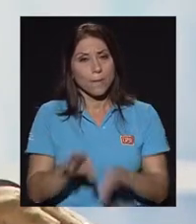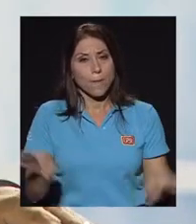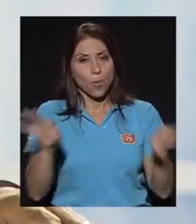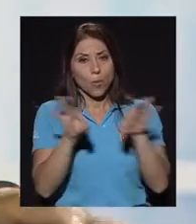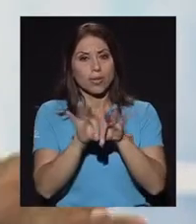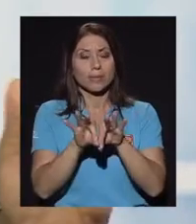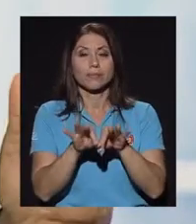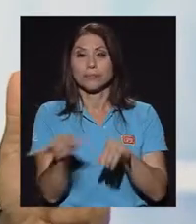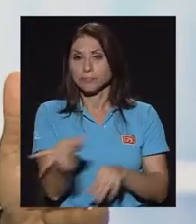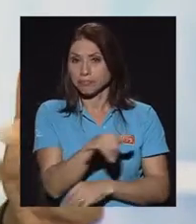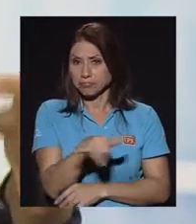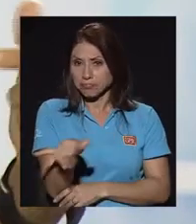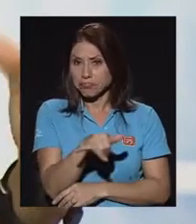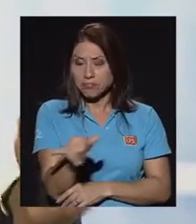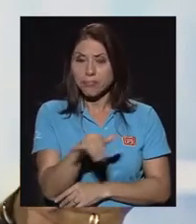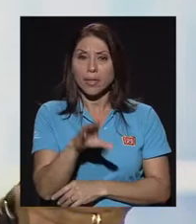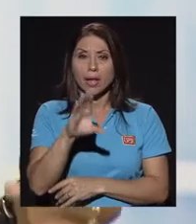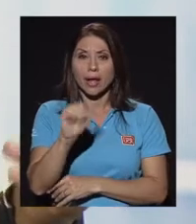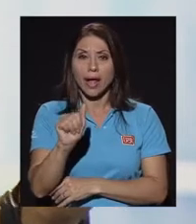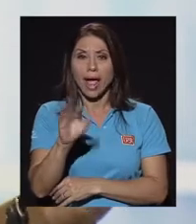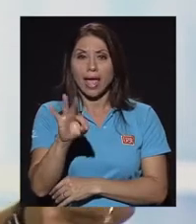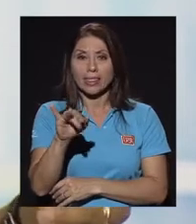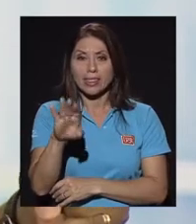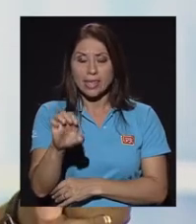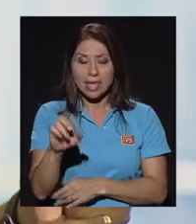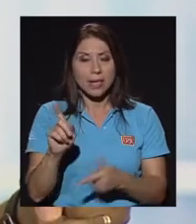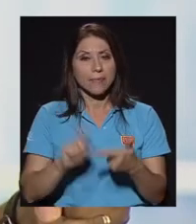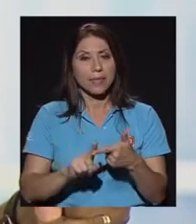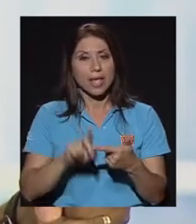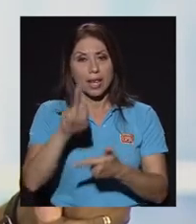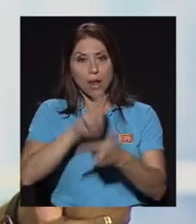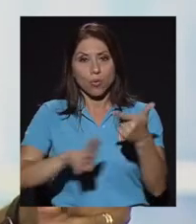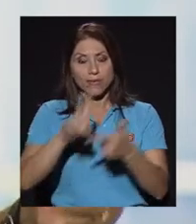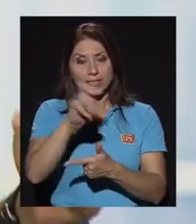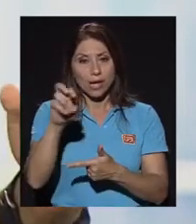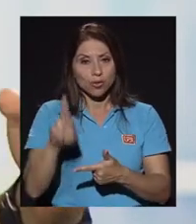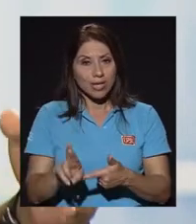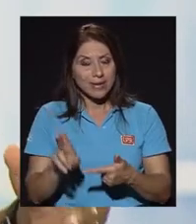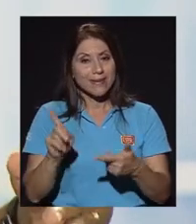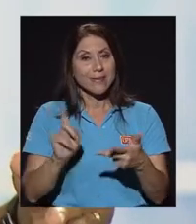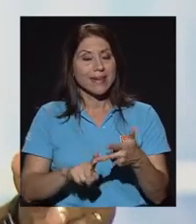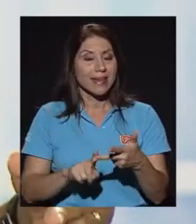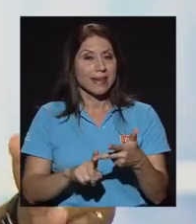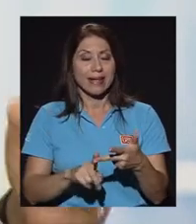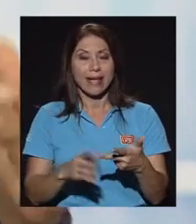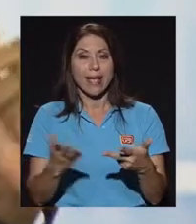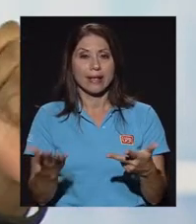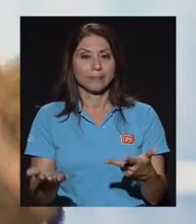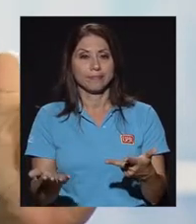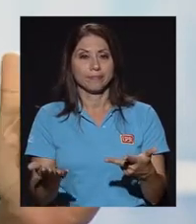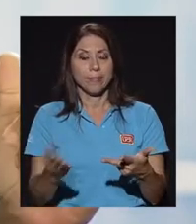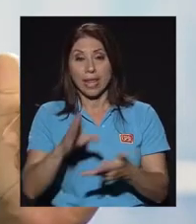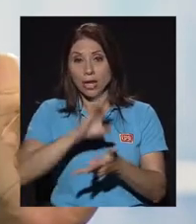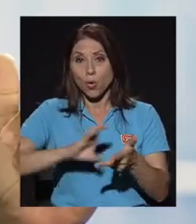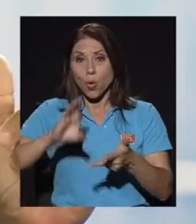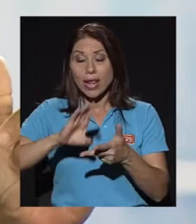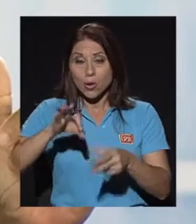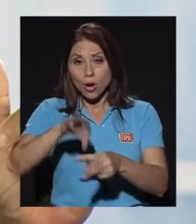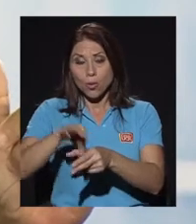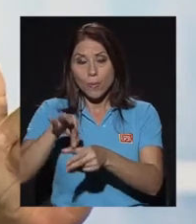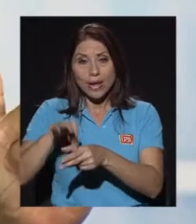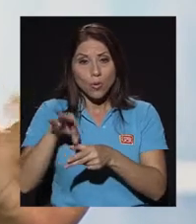muy importantes, al igual que el CATIE, la Universidad de Costa Rica, el